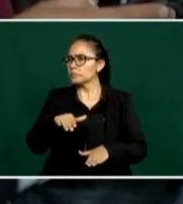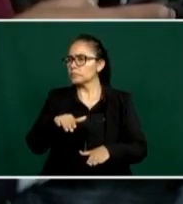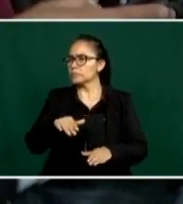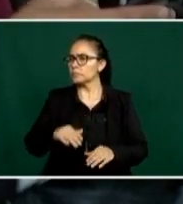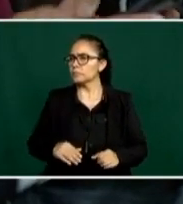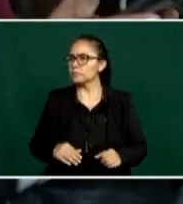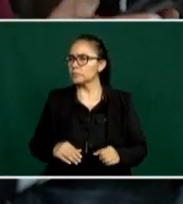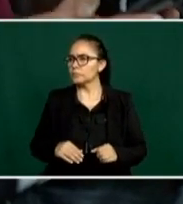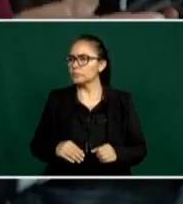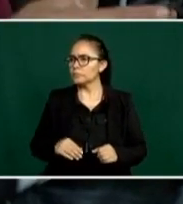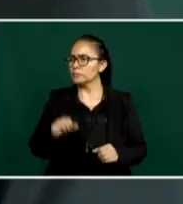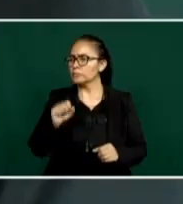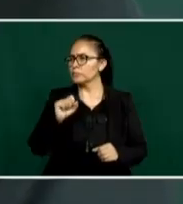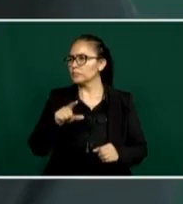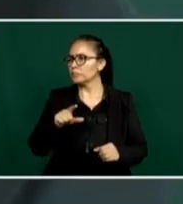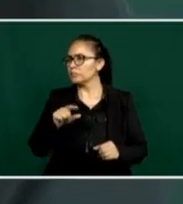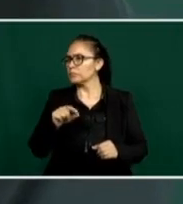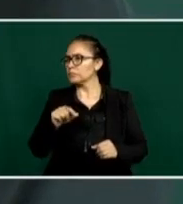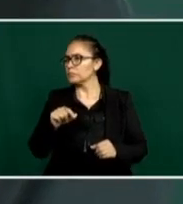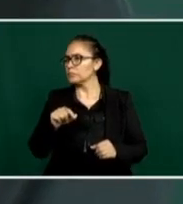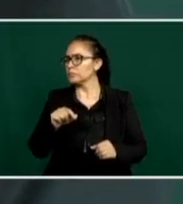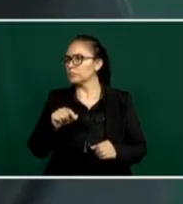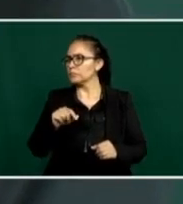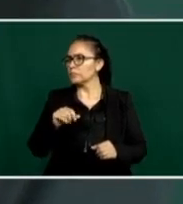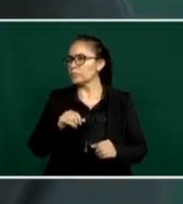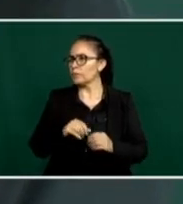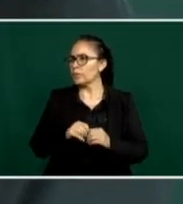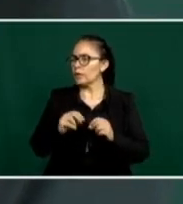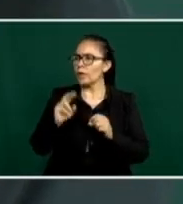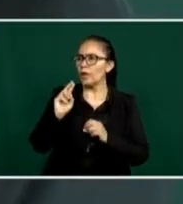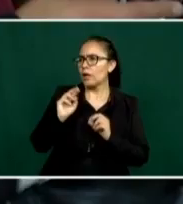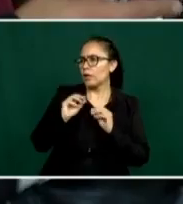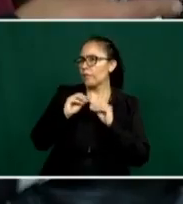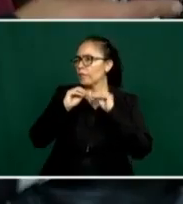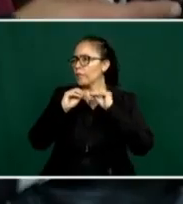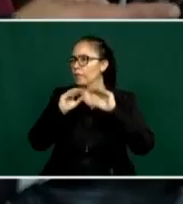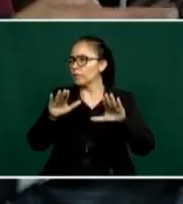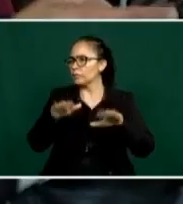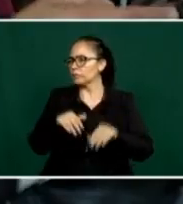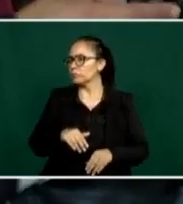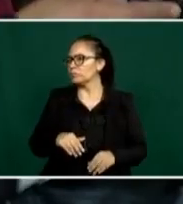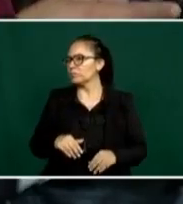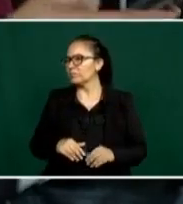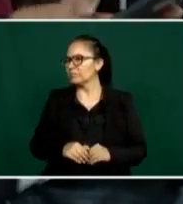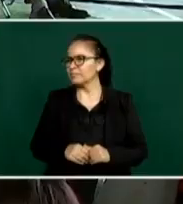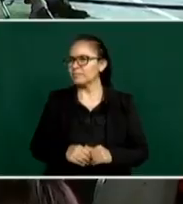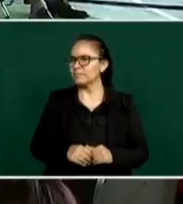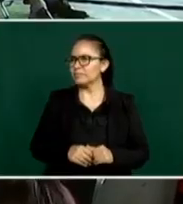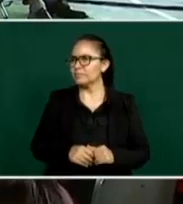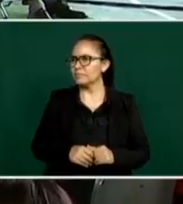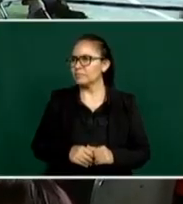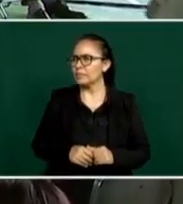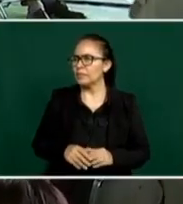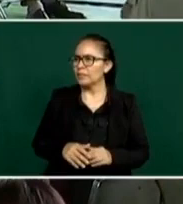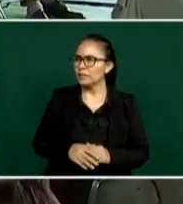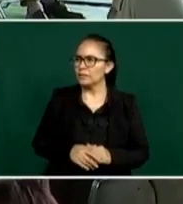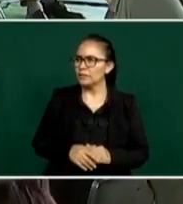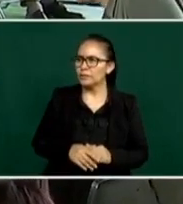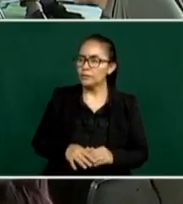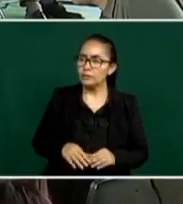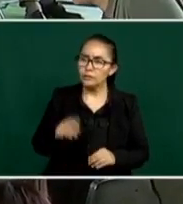Duarte en Italia. ¿Qué información tiene al respecto? Y muchas gracias. Bueno, mire, hay una